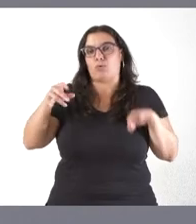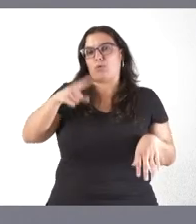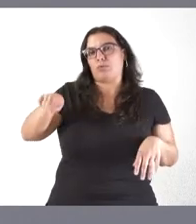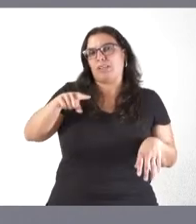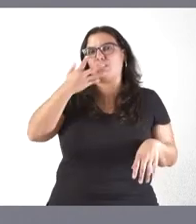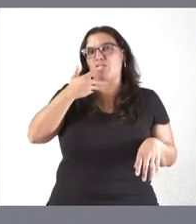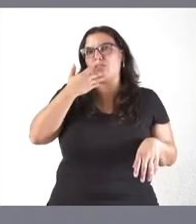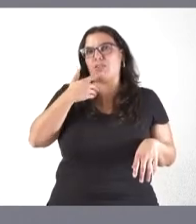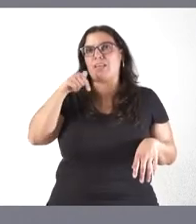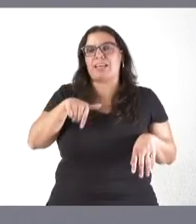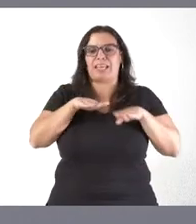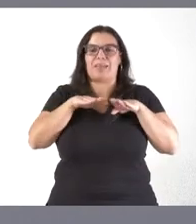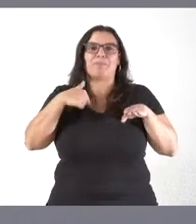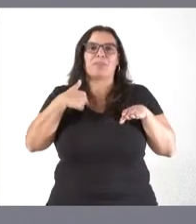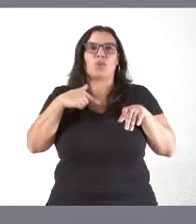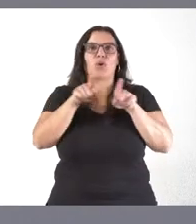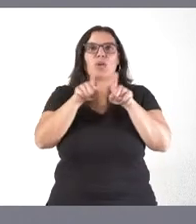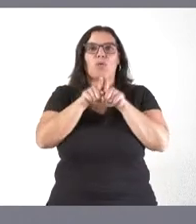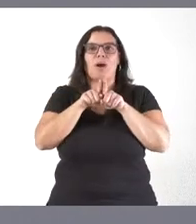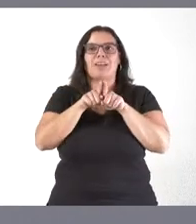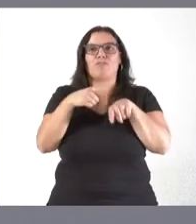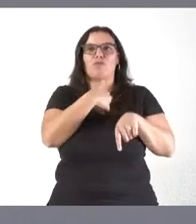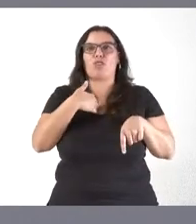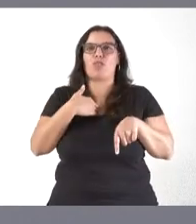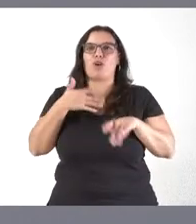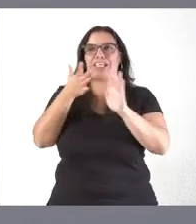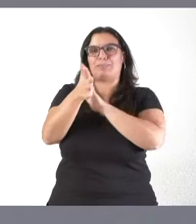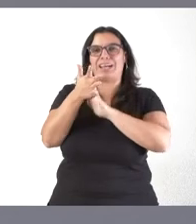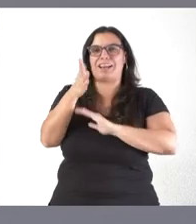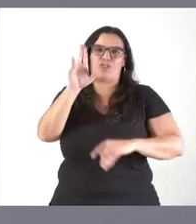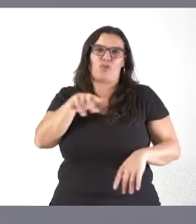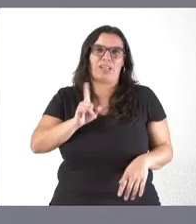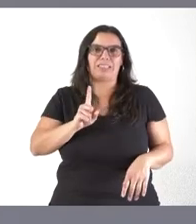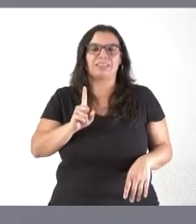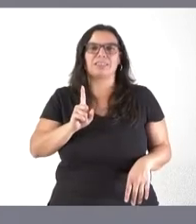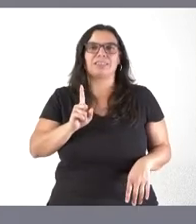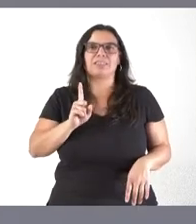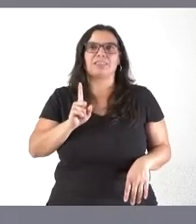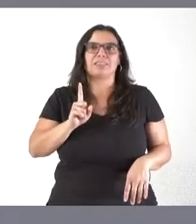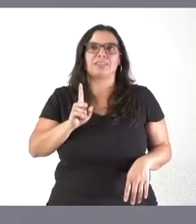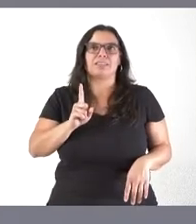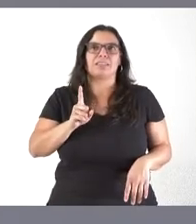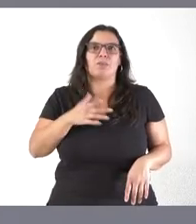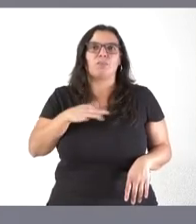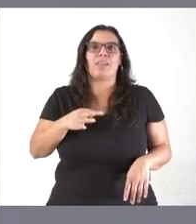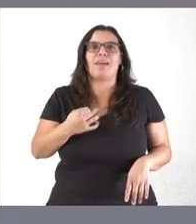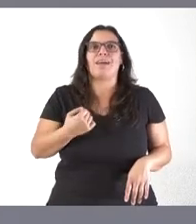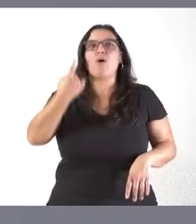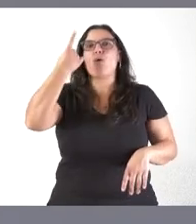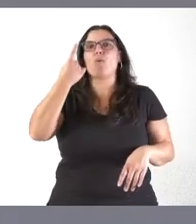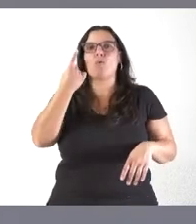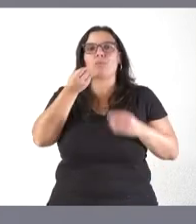ya miden esta mesa tampoco me corresponde relatarlos quedaría lugar seguramente pues aún a un monográfico exclusivo sobre ello